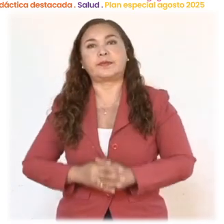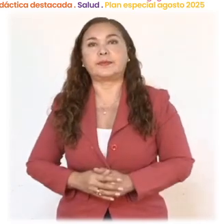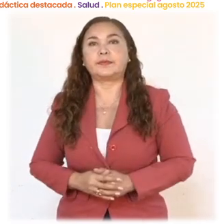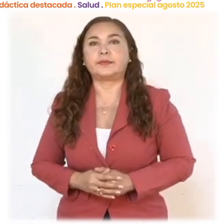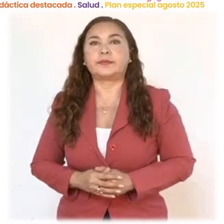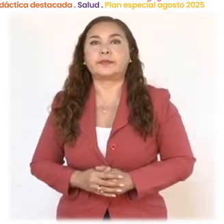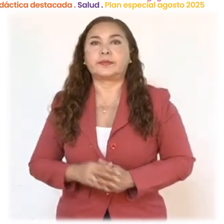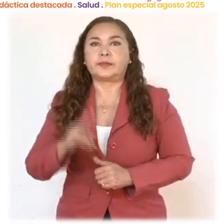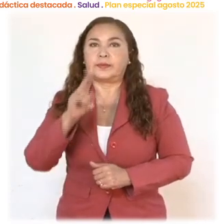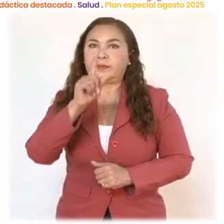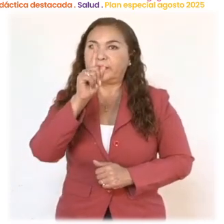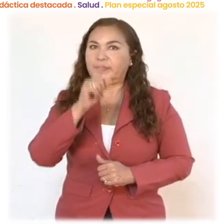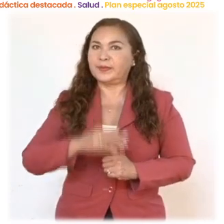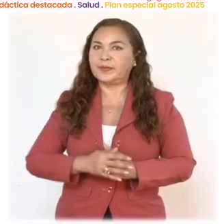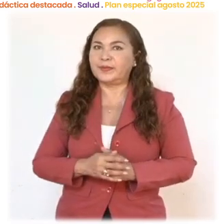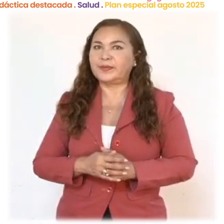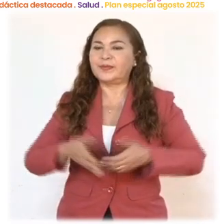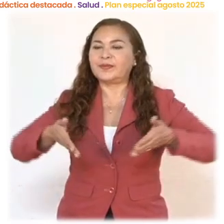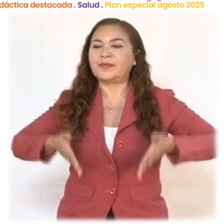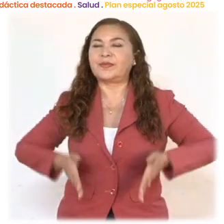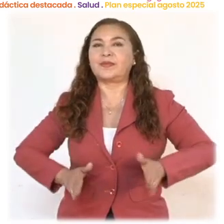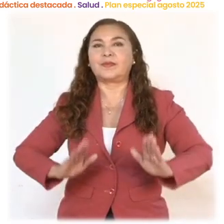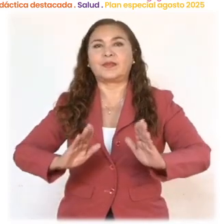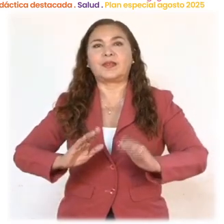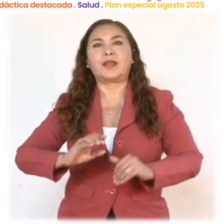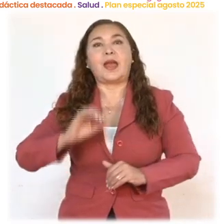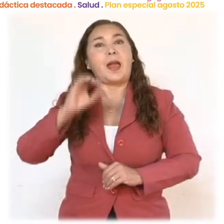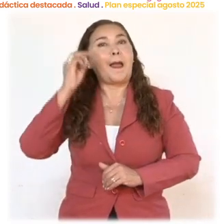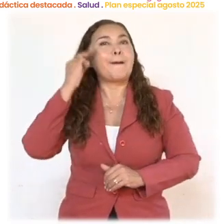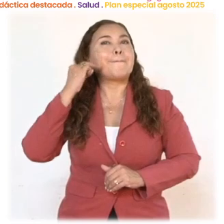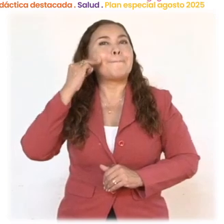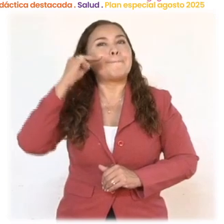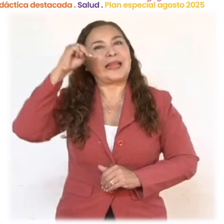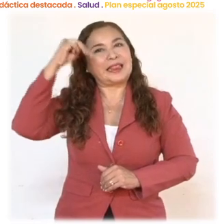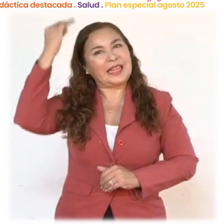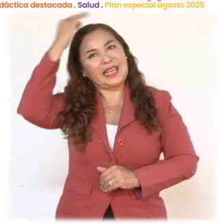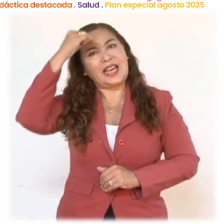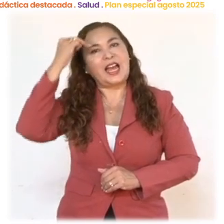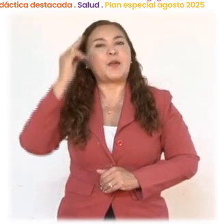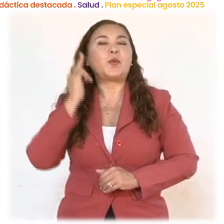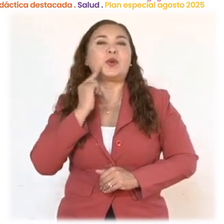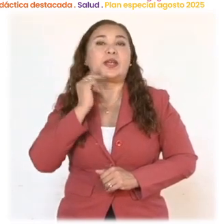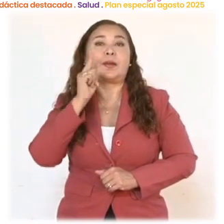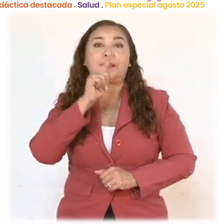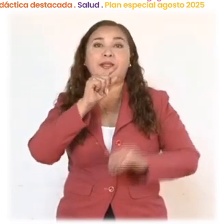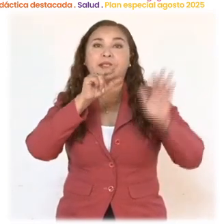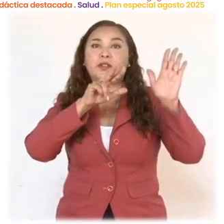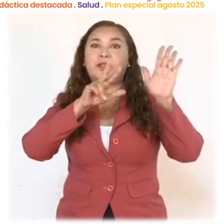1979 día 21 natalicio de matea Bolívar